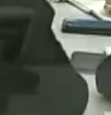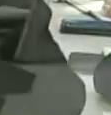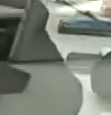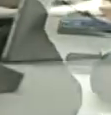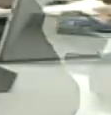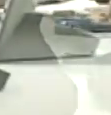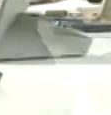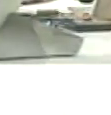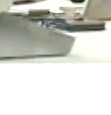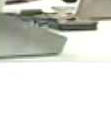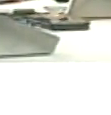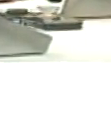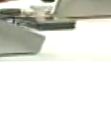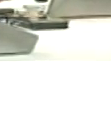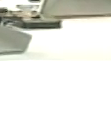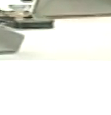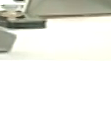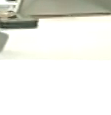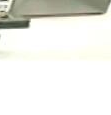los estados del país.